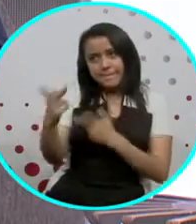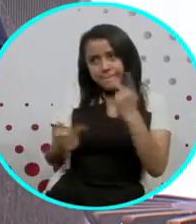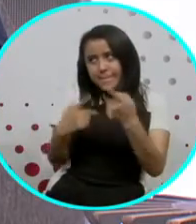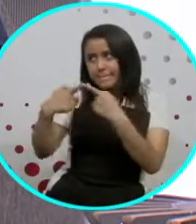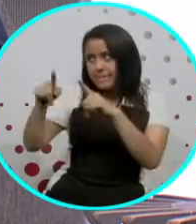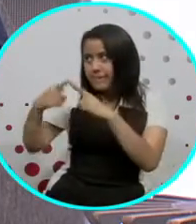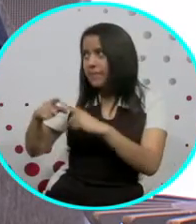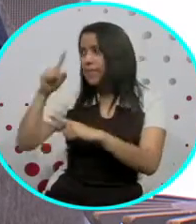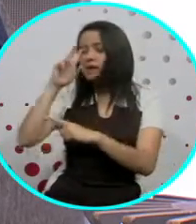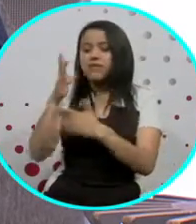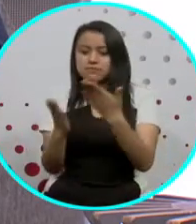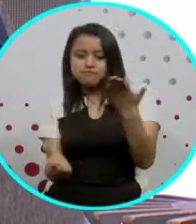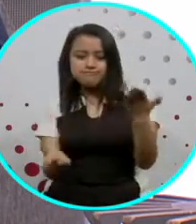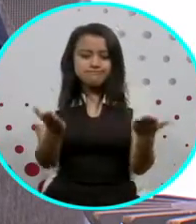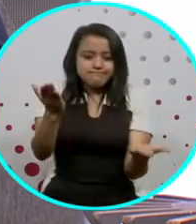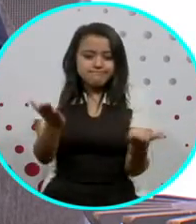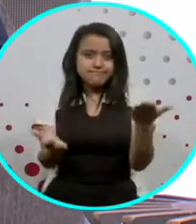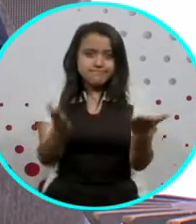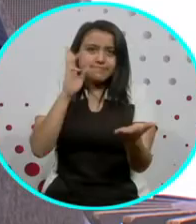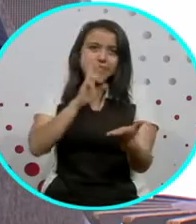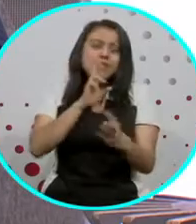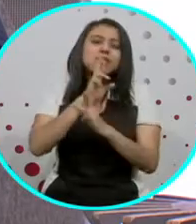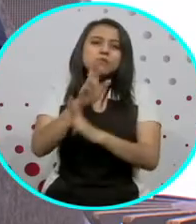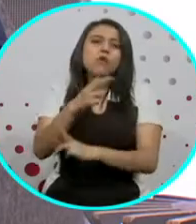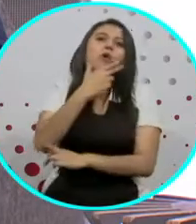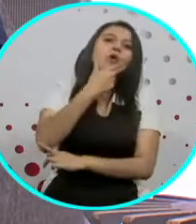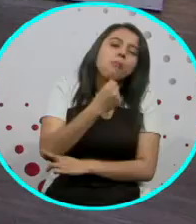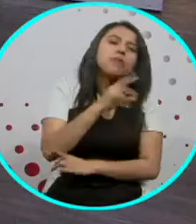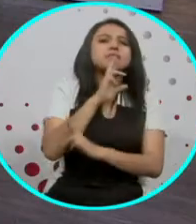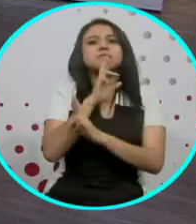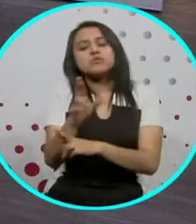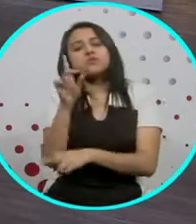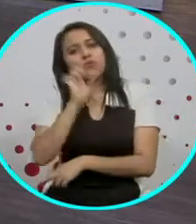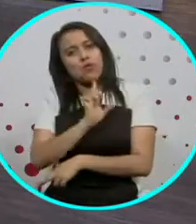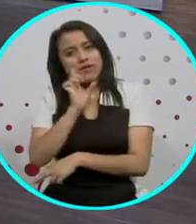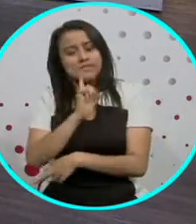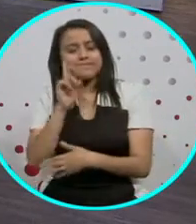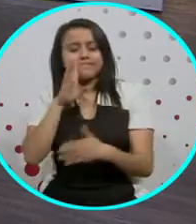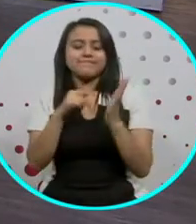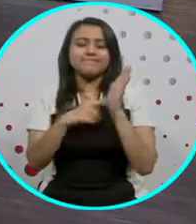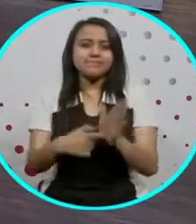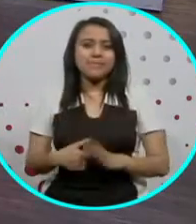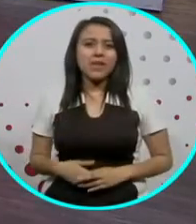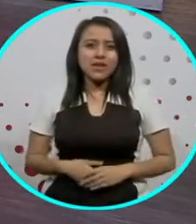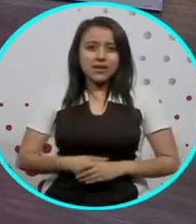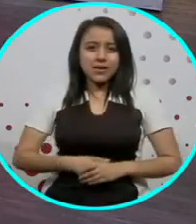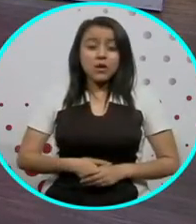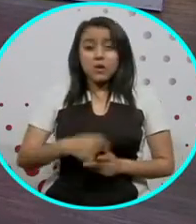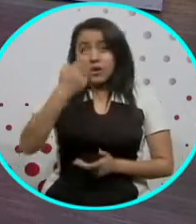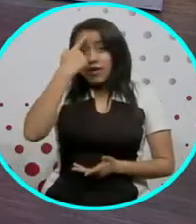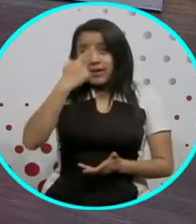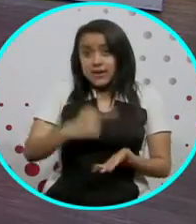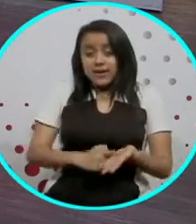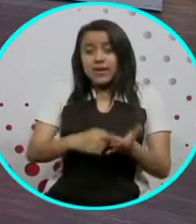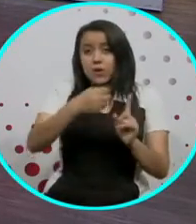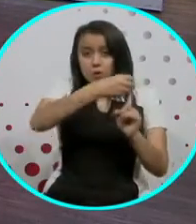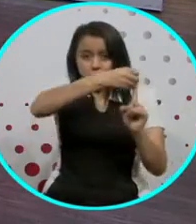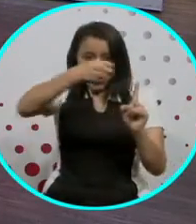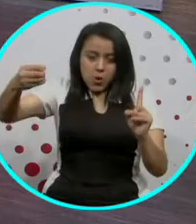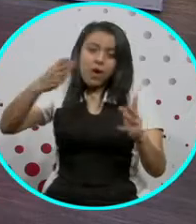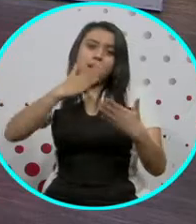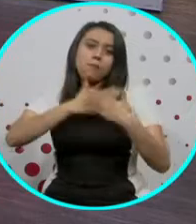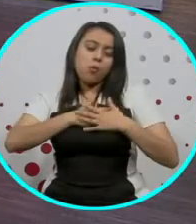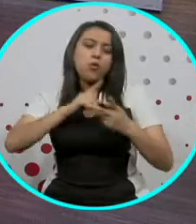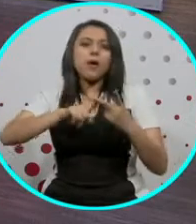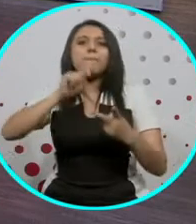las que comparamos directamente las respuestas de los hombres y las mujeres. ¿Usted cree que las siguientes frases aplican en el amor o en la amistad